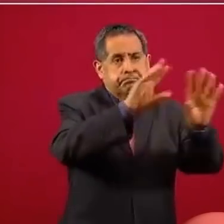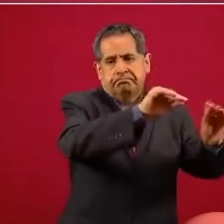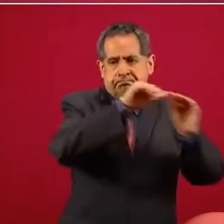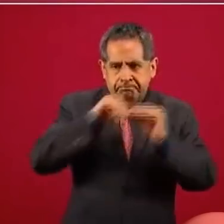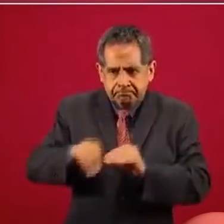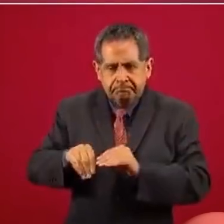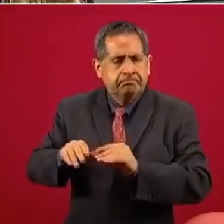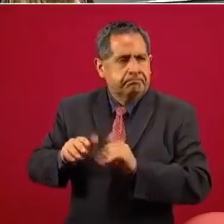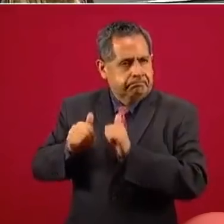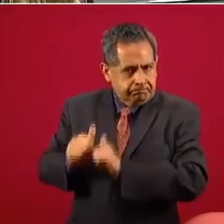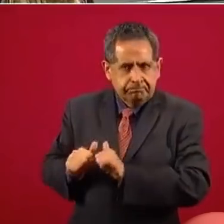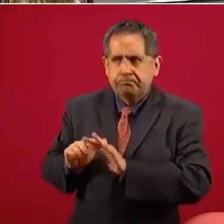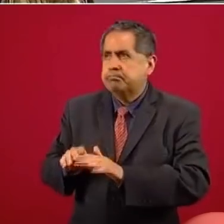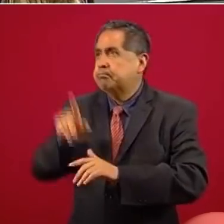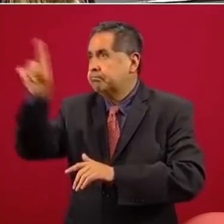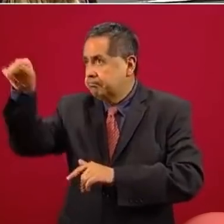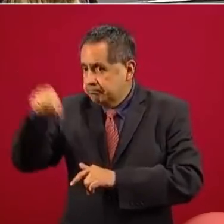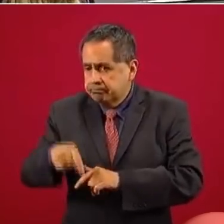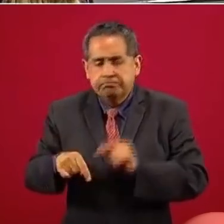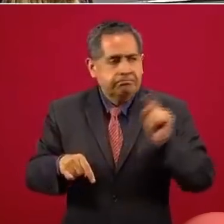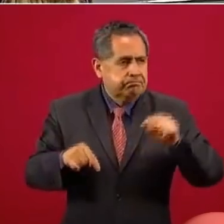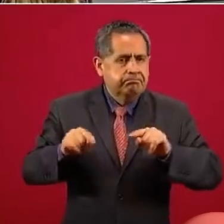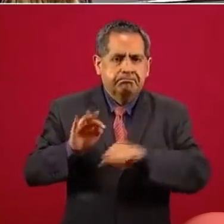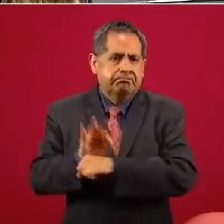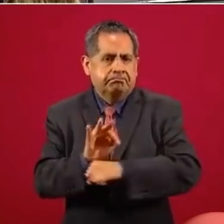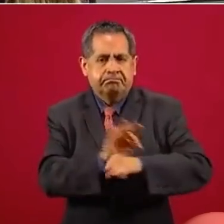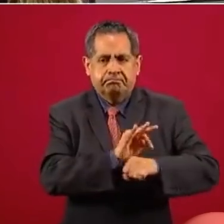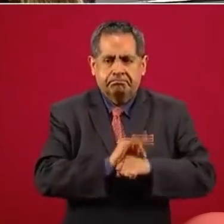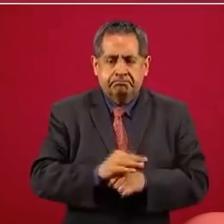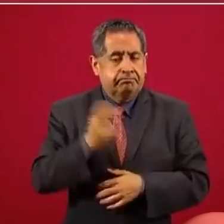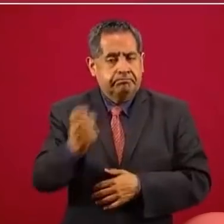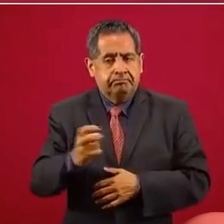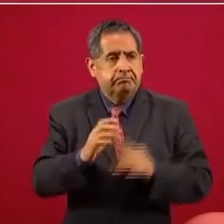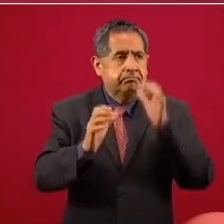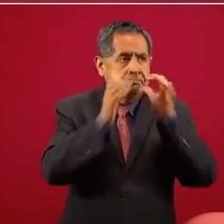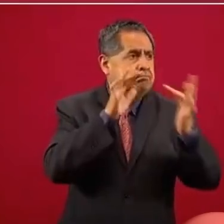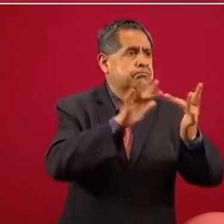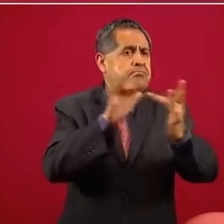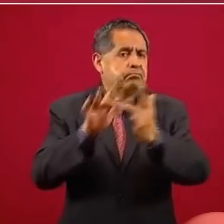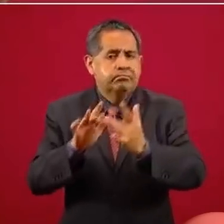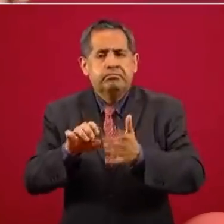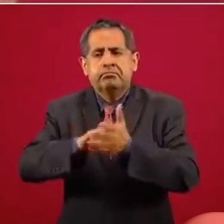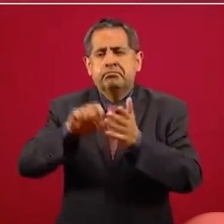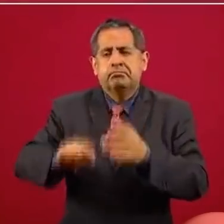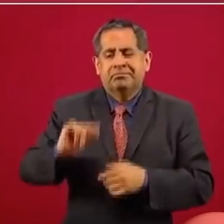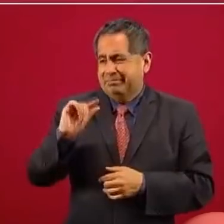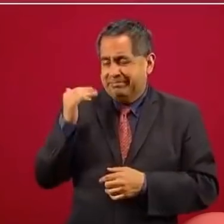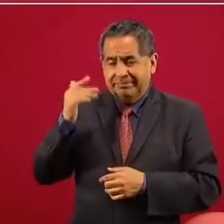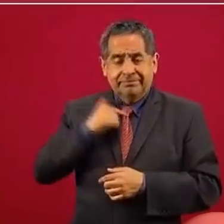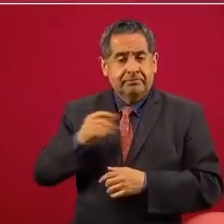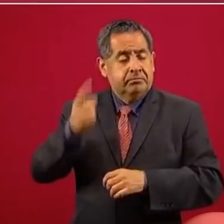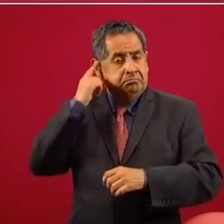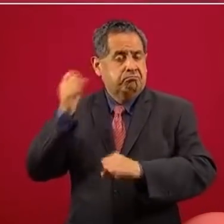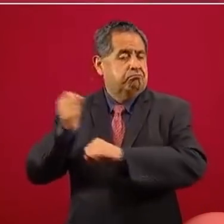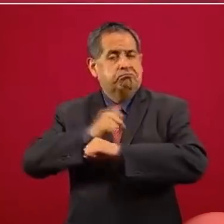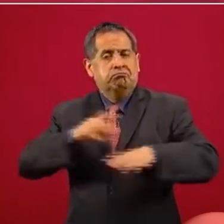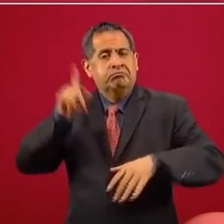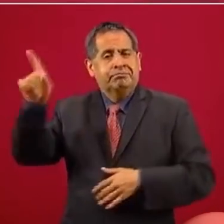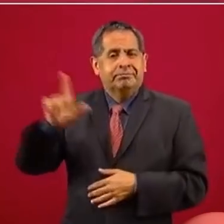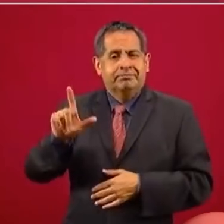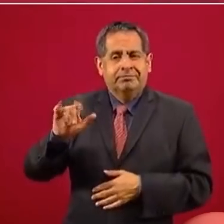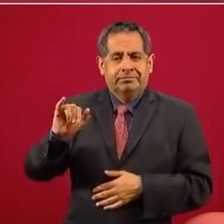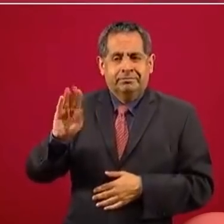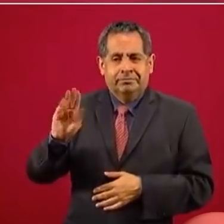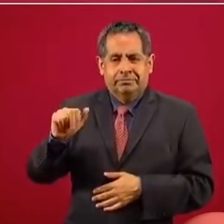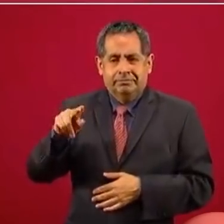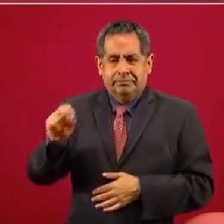pues es una prioridad. El estar en comunicación con esas familias, como lo fue ahora en la explosión en Líbano. Tenemos una